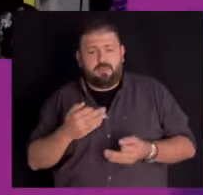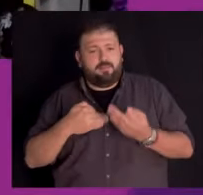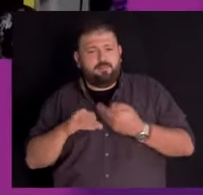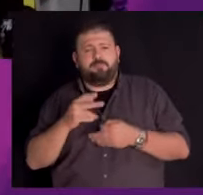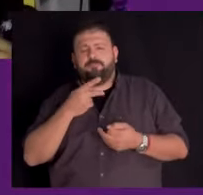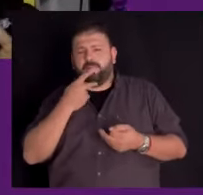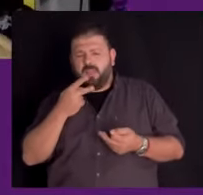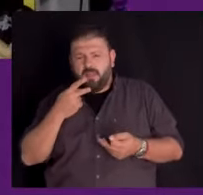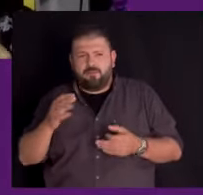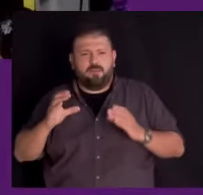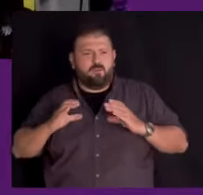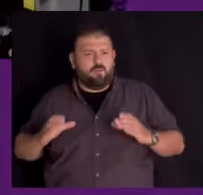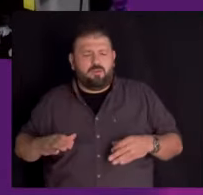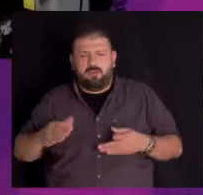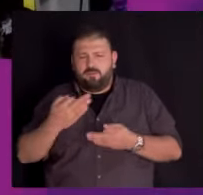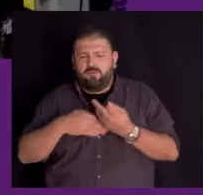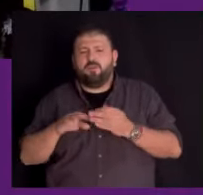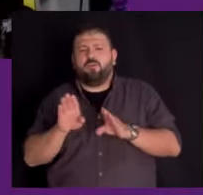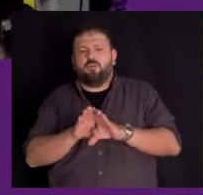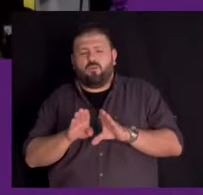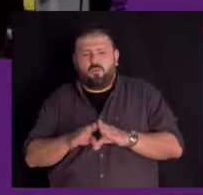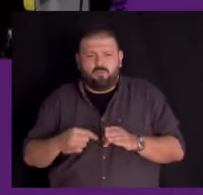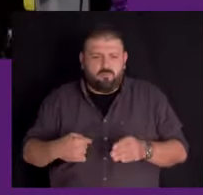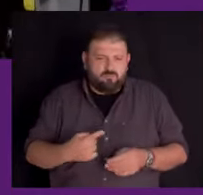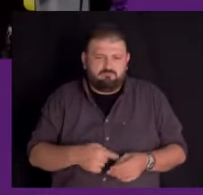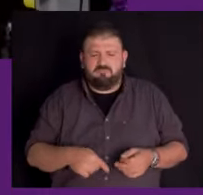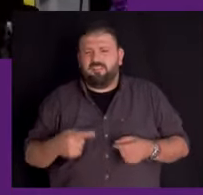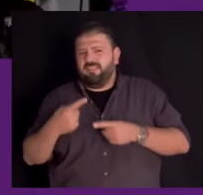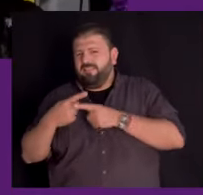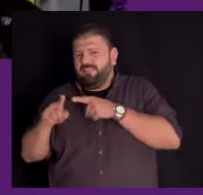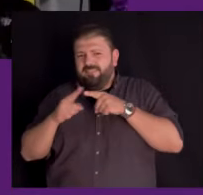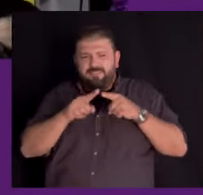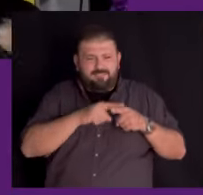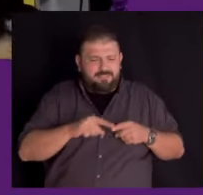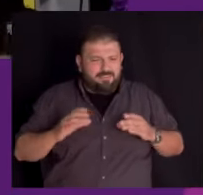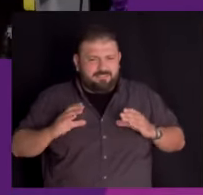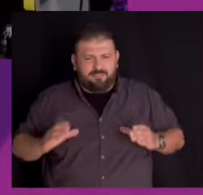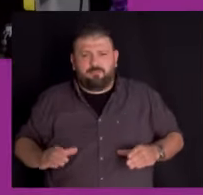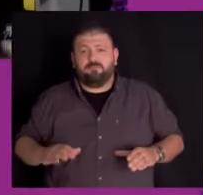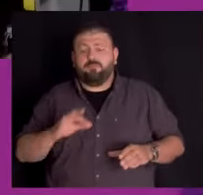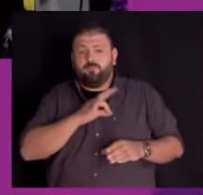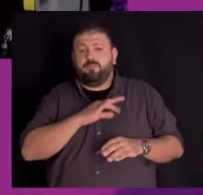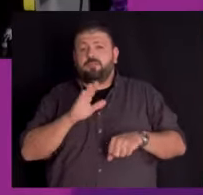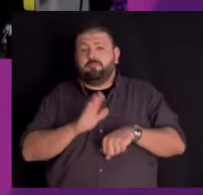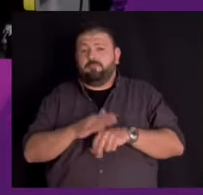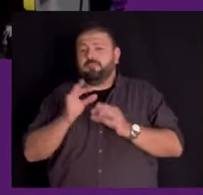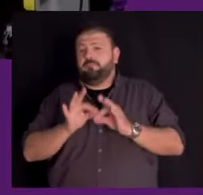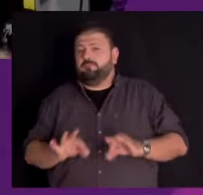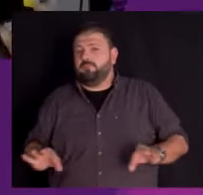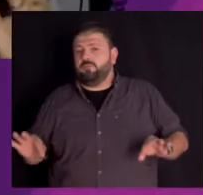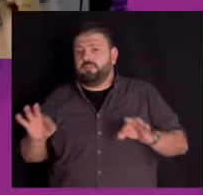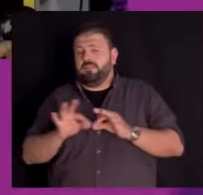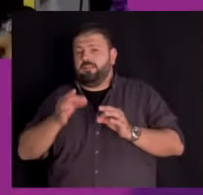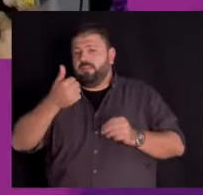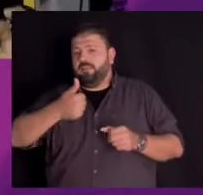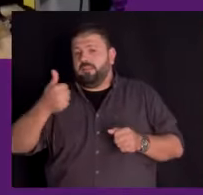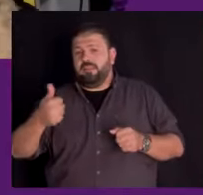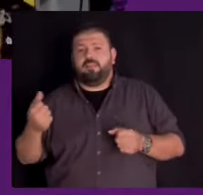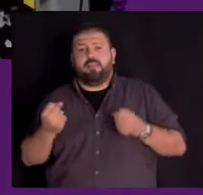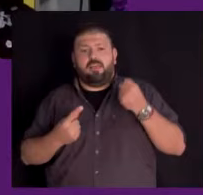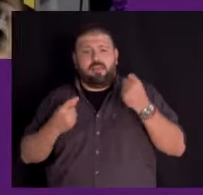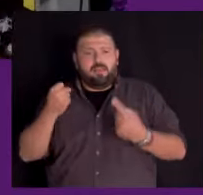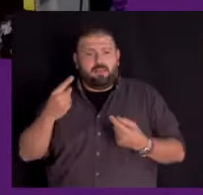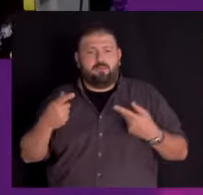cómo interactúa con el digestivo, con el inmunológico y obviamente la importancia de cada uno de algunos de